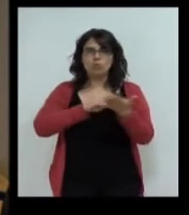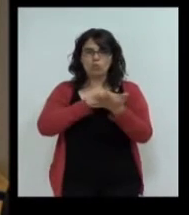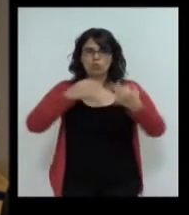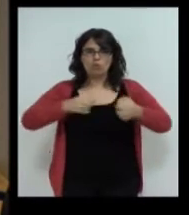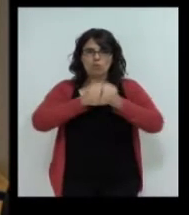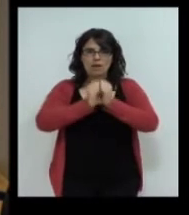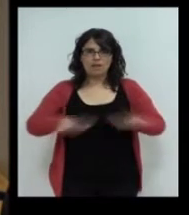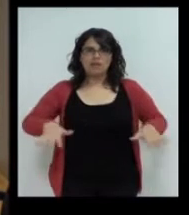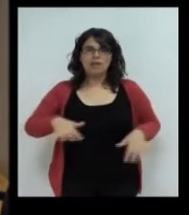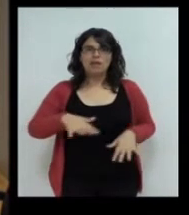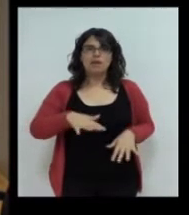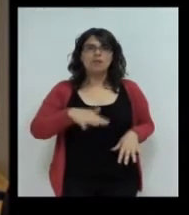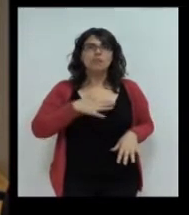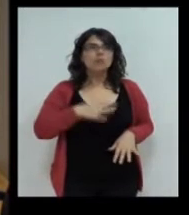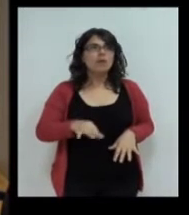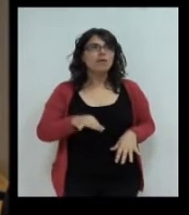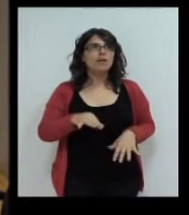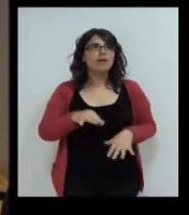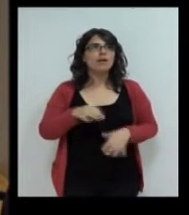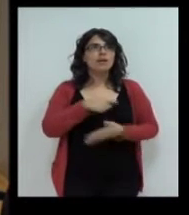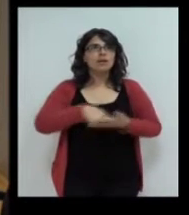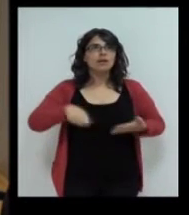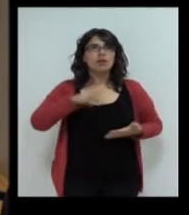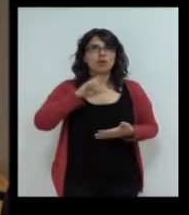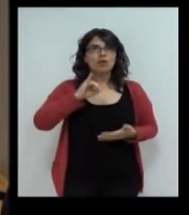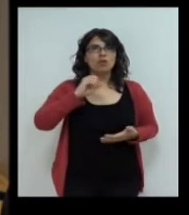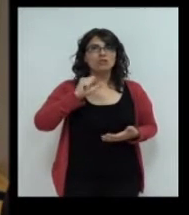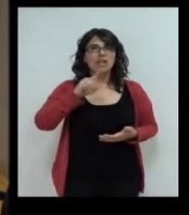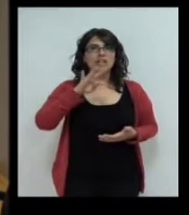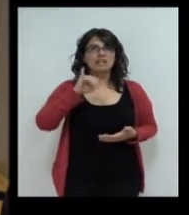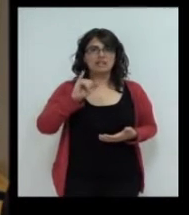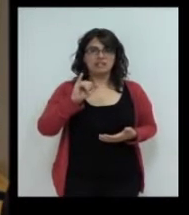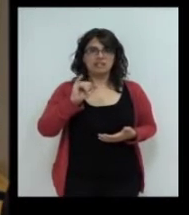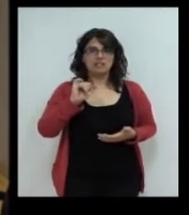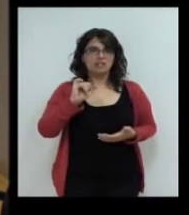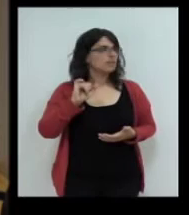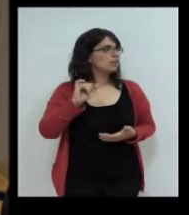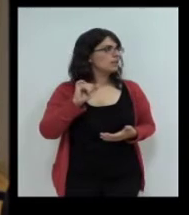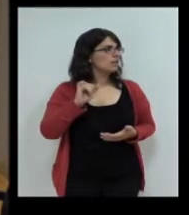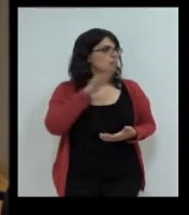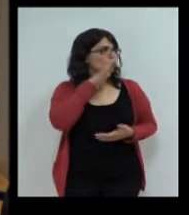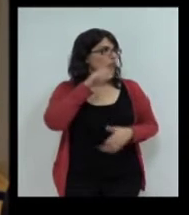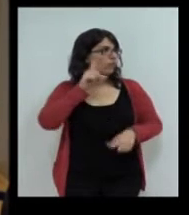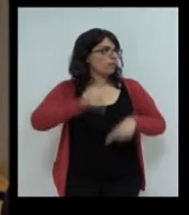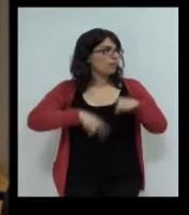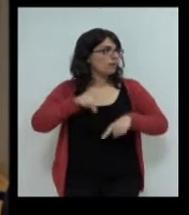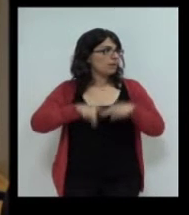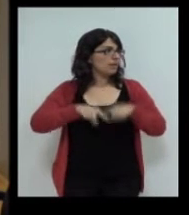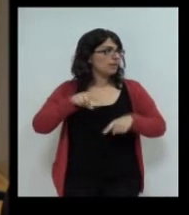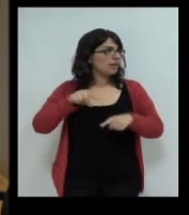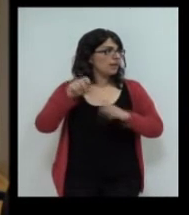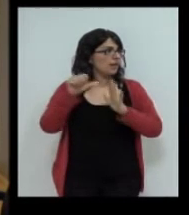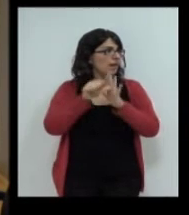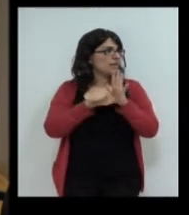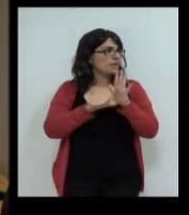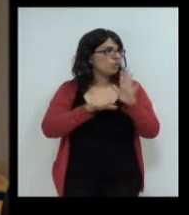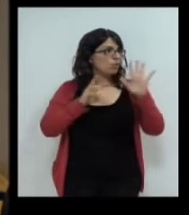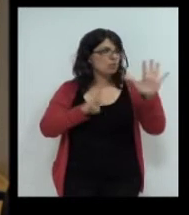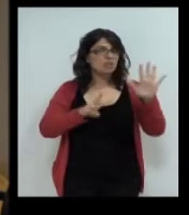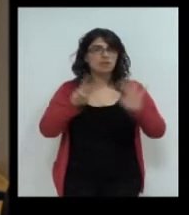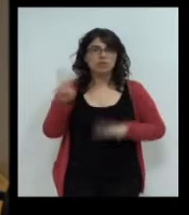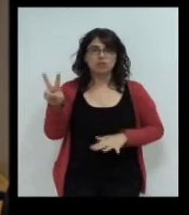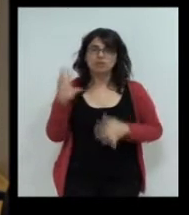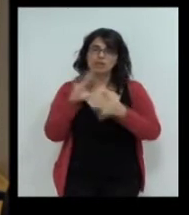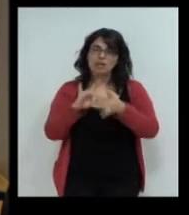pueda no estar exenta del pago de royalty, pero estos royalties se paguen conforme parece que el acuerdo, el artículo 82 del Tratado de Adhesión a la Unión